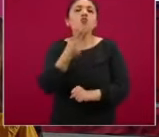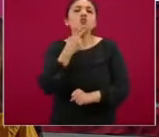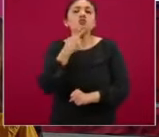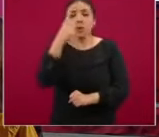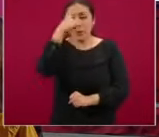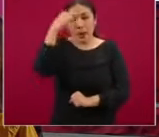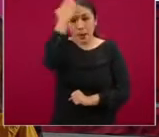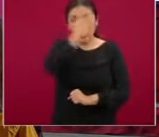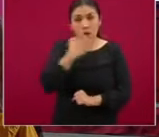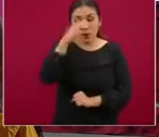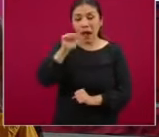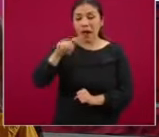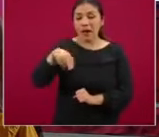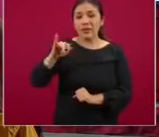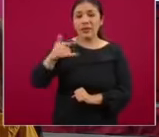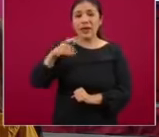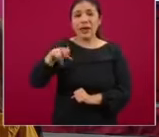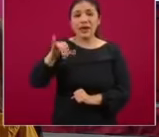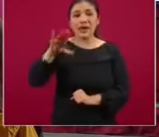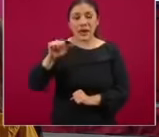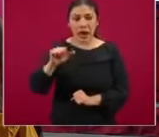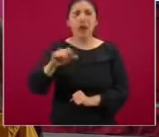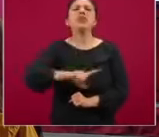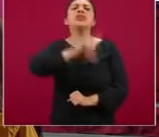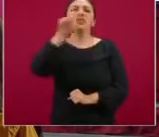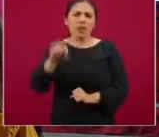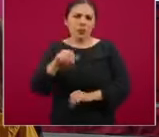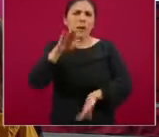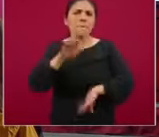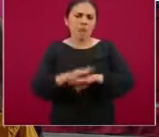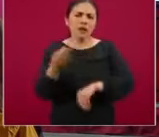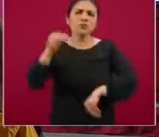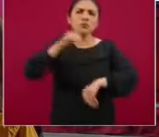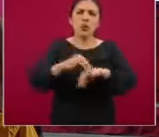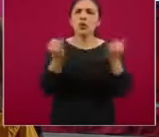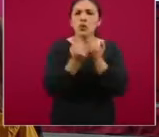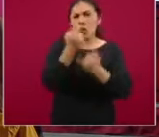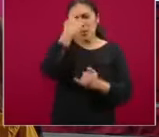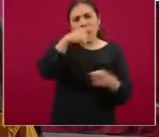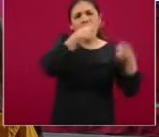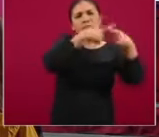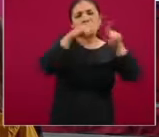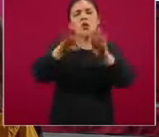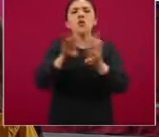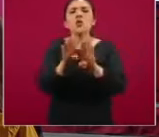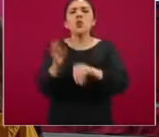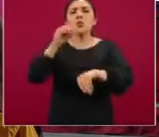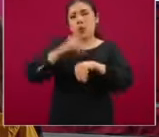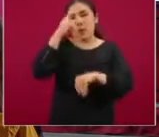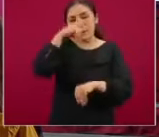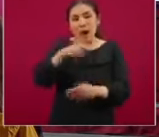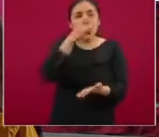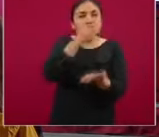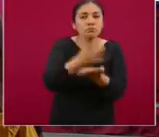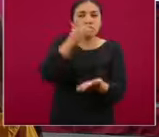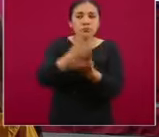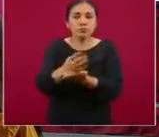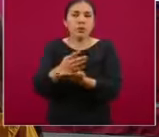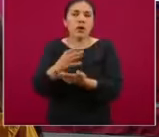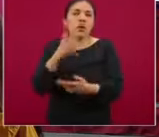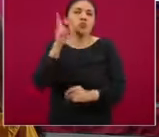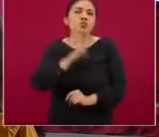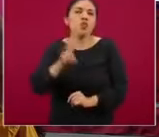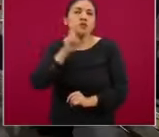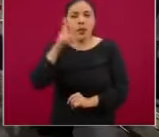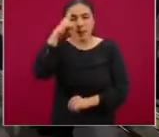de la prueba antigénica, la cual más adelante será incorporada también a los diferentes modelos de confirmación de casos y